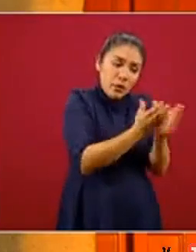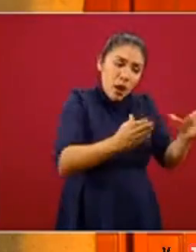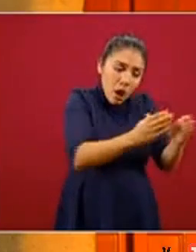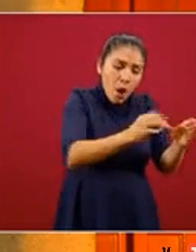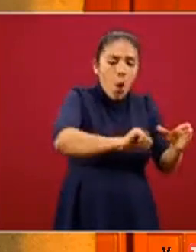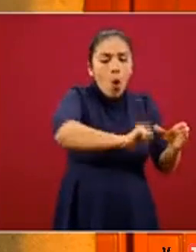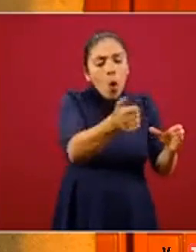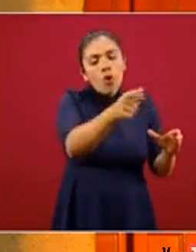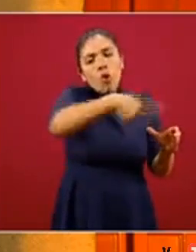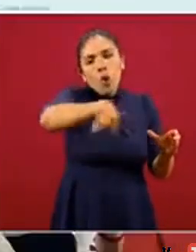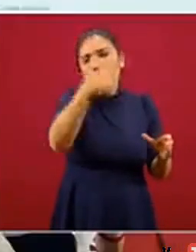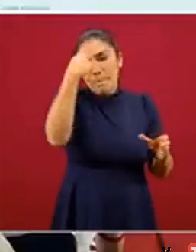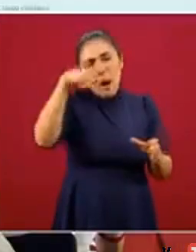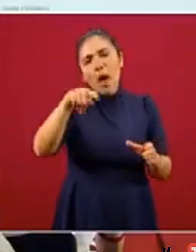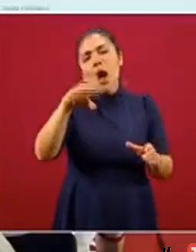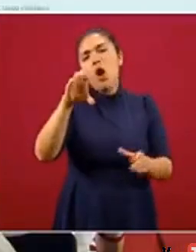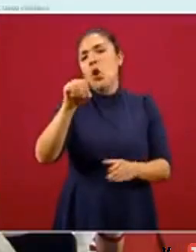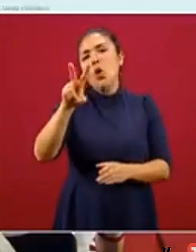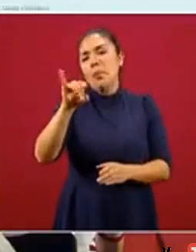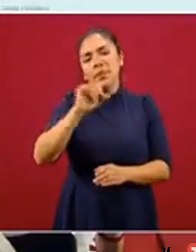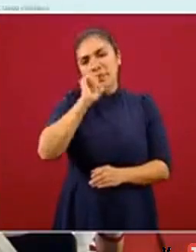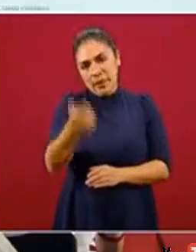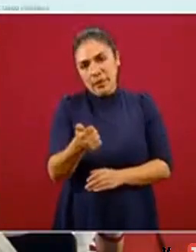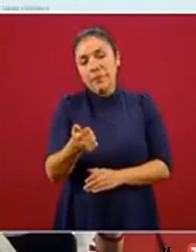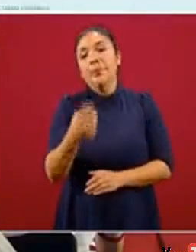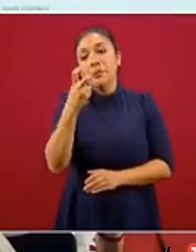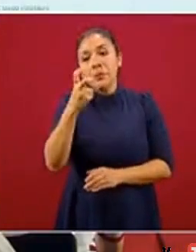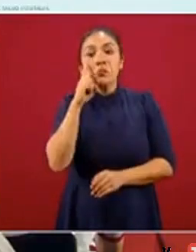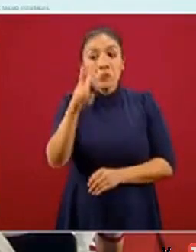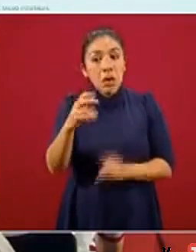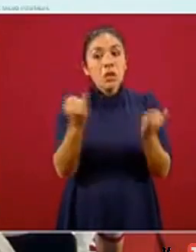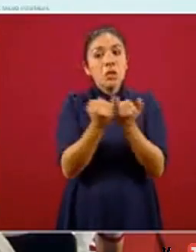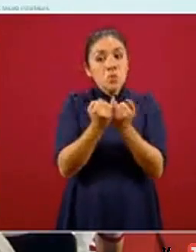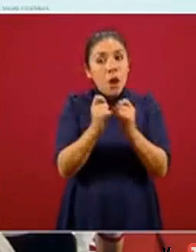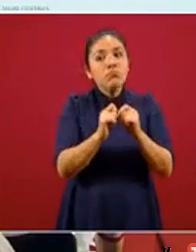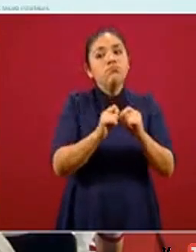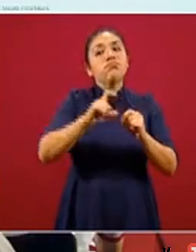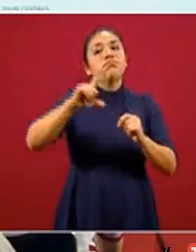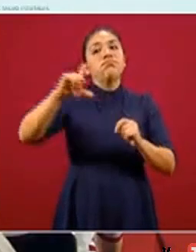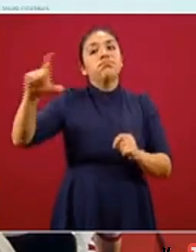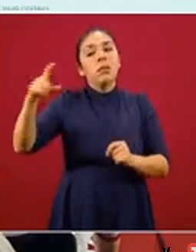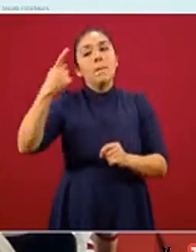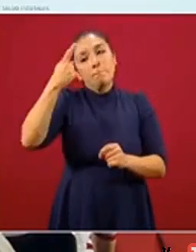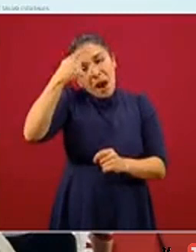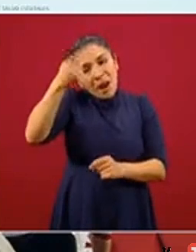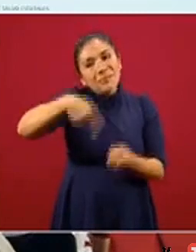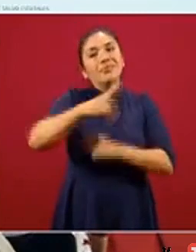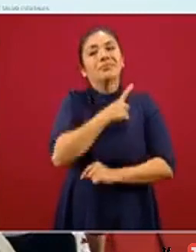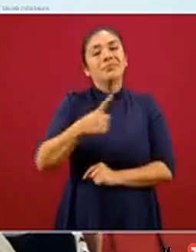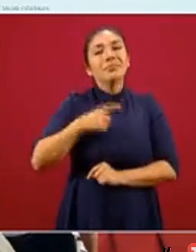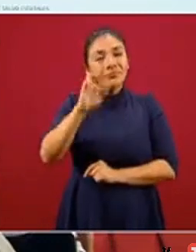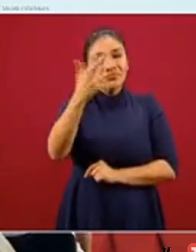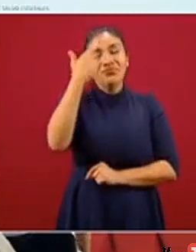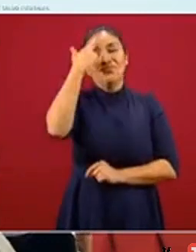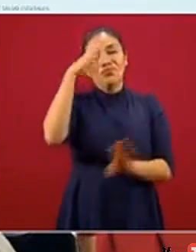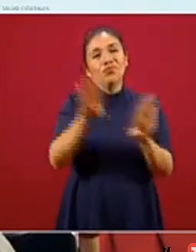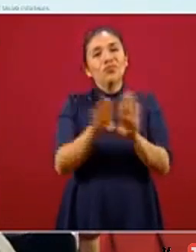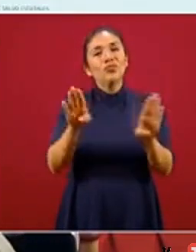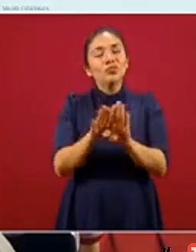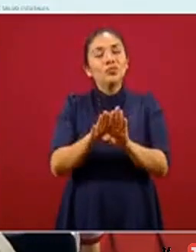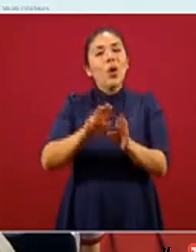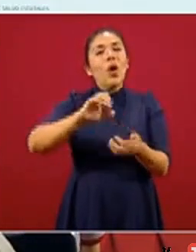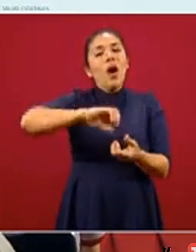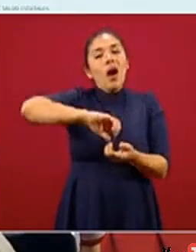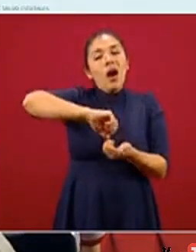que es no COVID. Y vemos cómo hemos ido incrementando, esto es también para recordar el proceso de